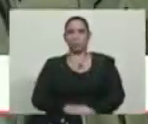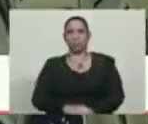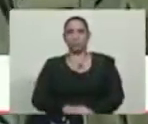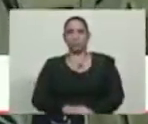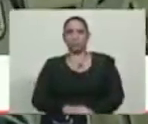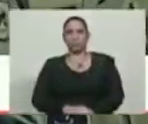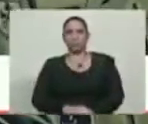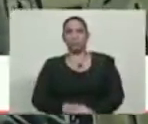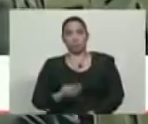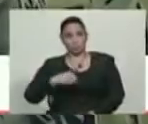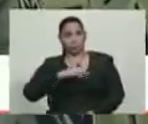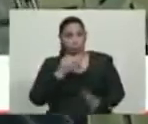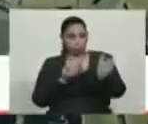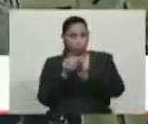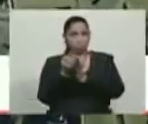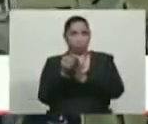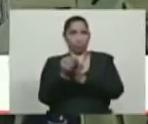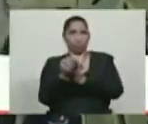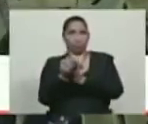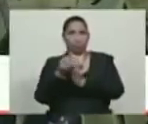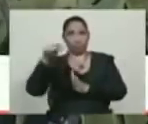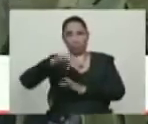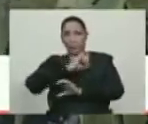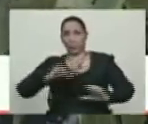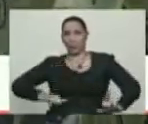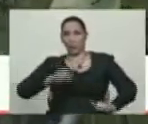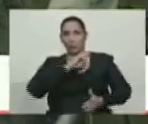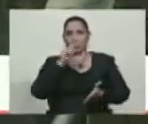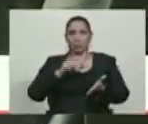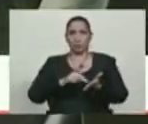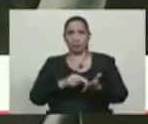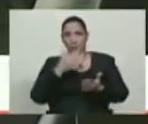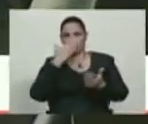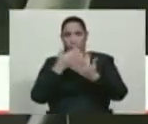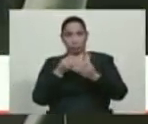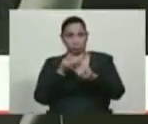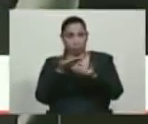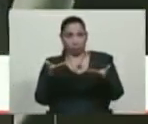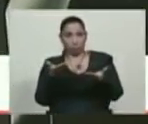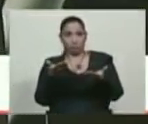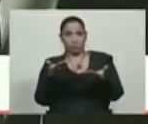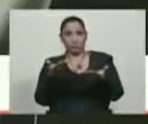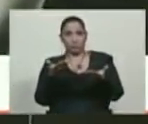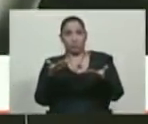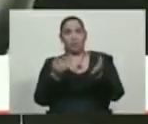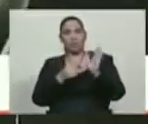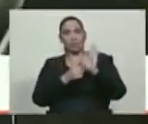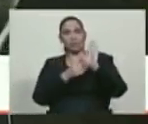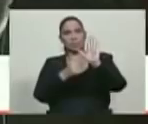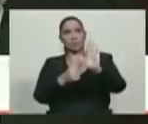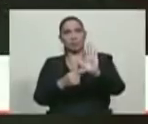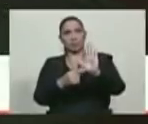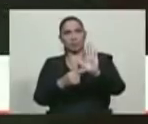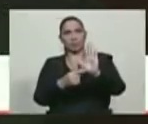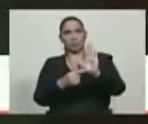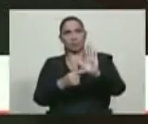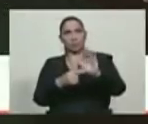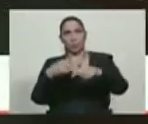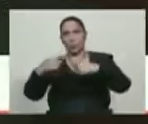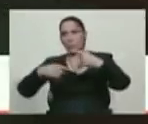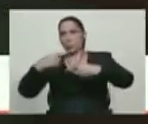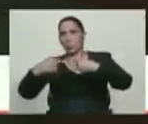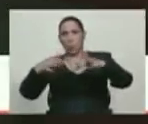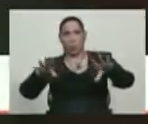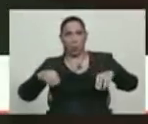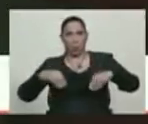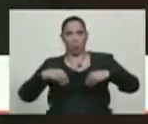con lealtad también. Esta Guardia Nacional que junto a usted representamos la generación que nos ha